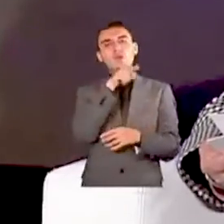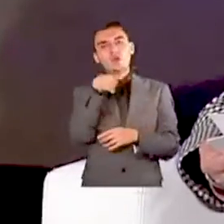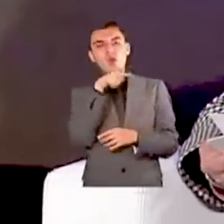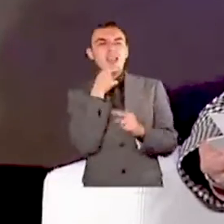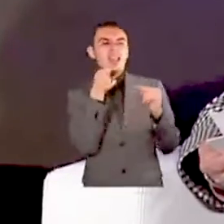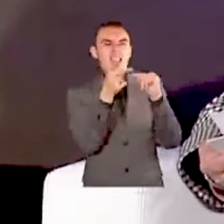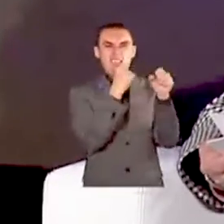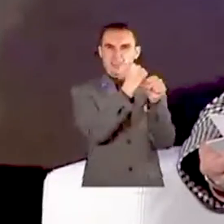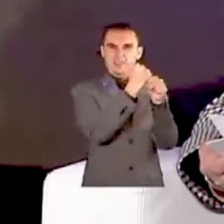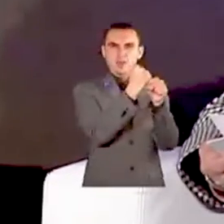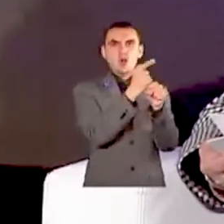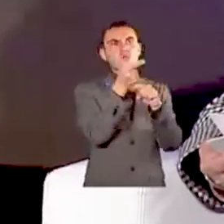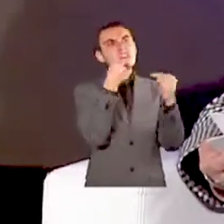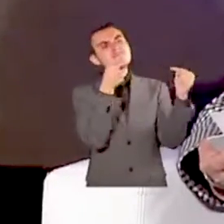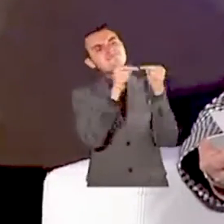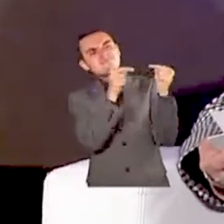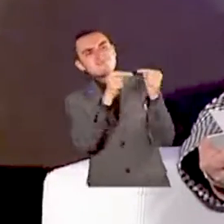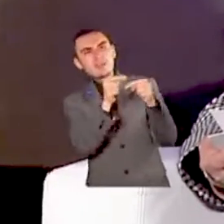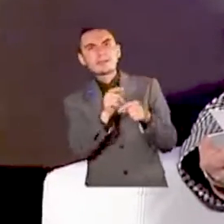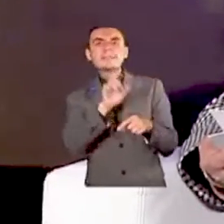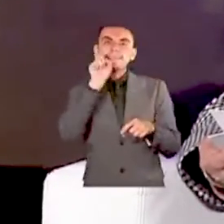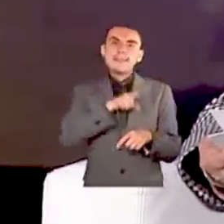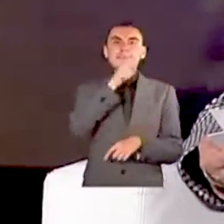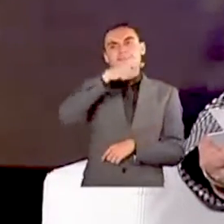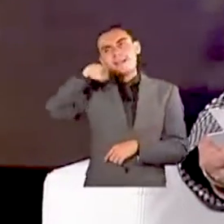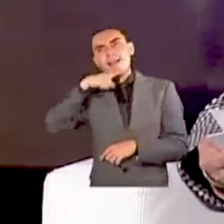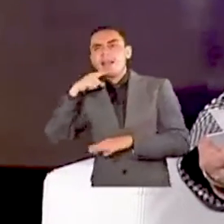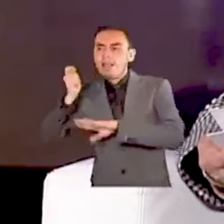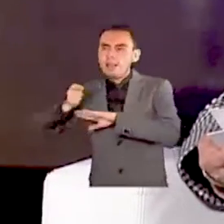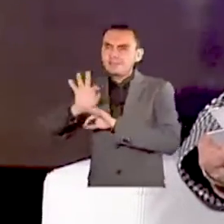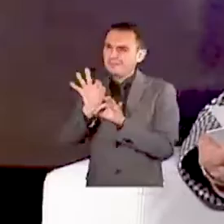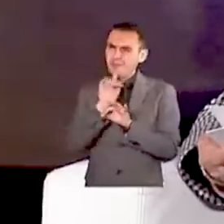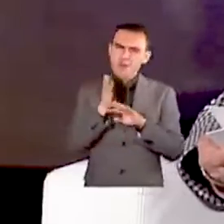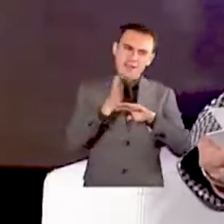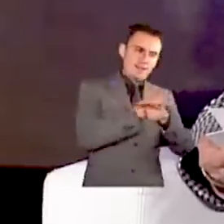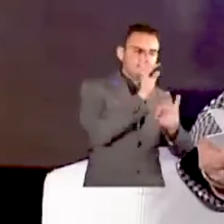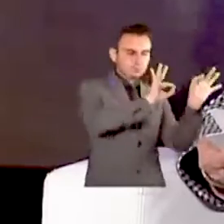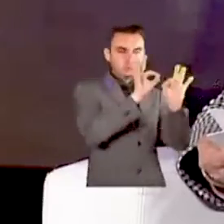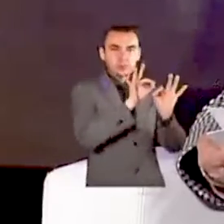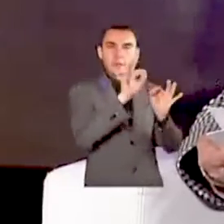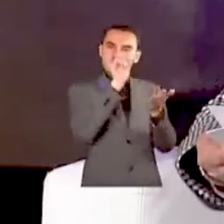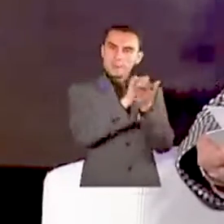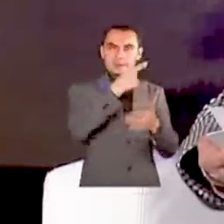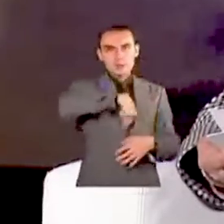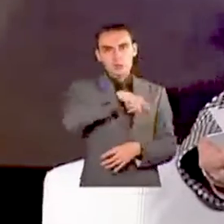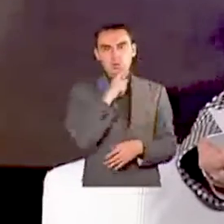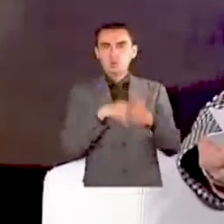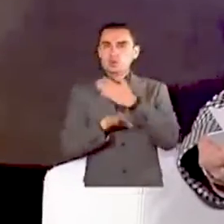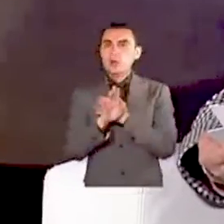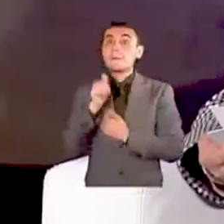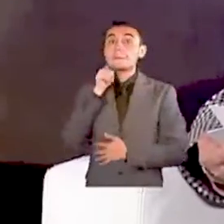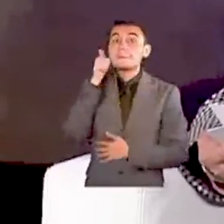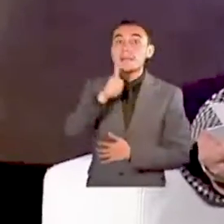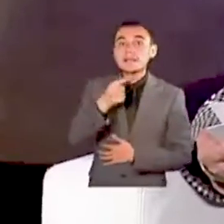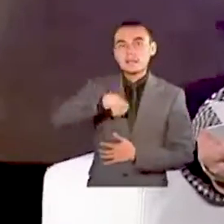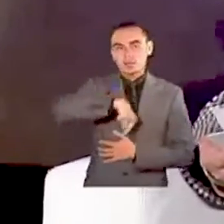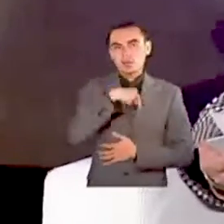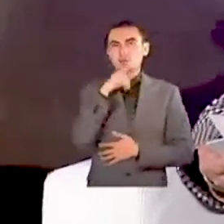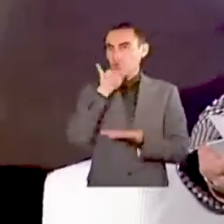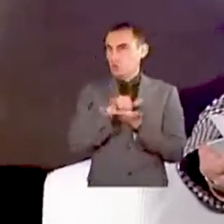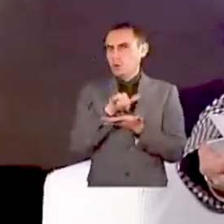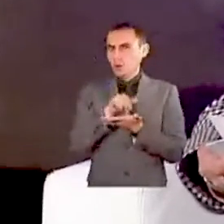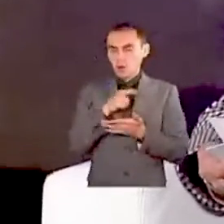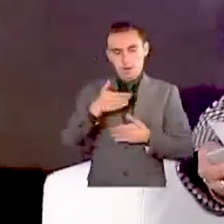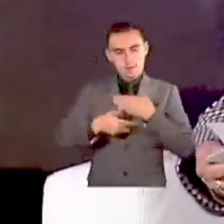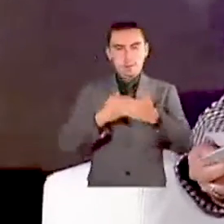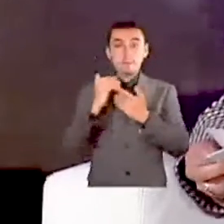conflictos laborales no tengan que escalar hasta la OIT. Ahí estamos permanente mañana tenemos el COID y ahí